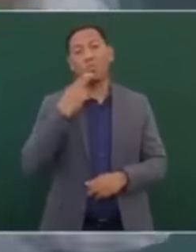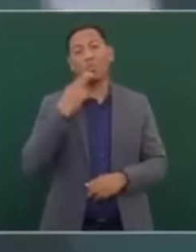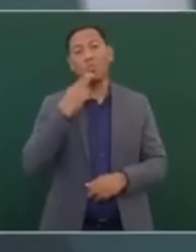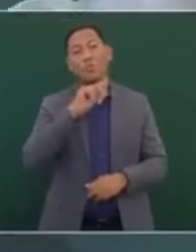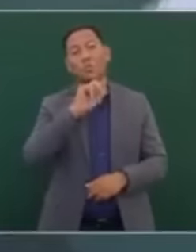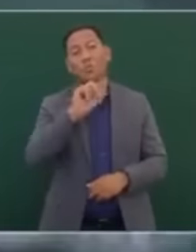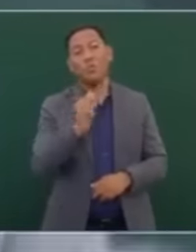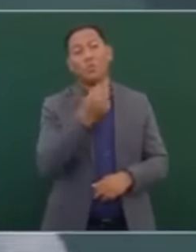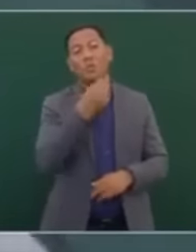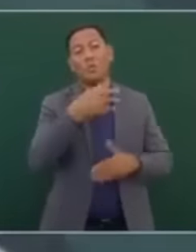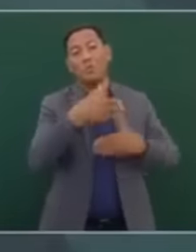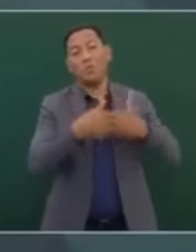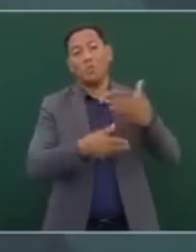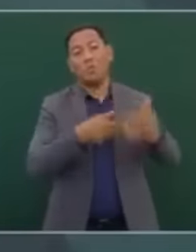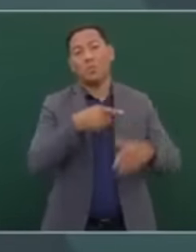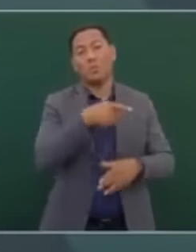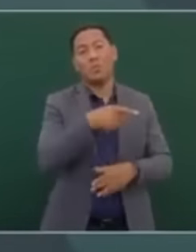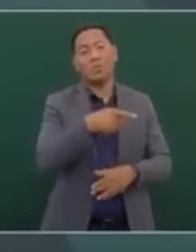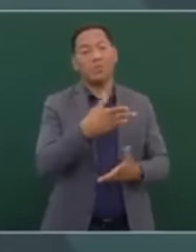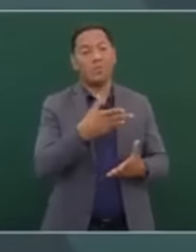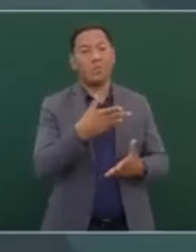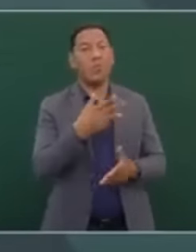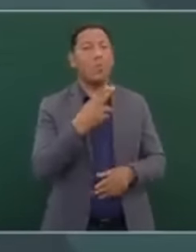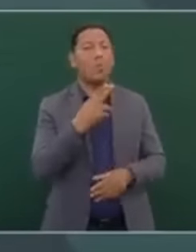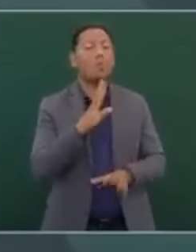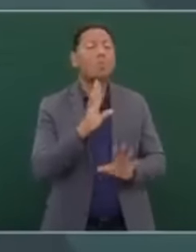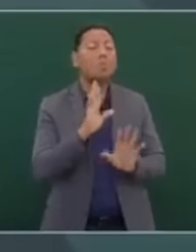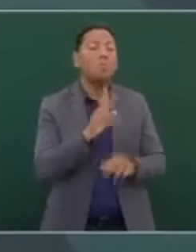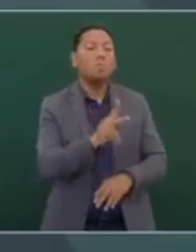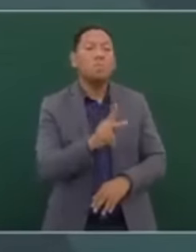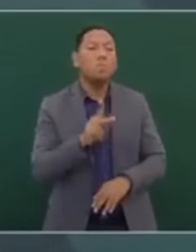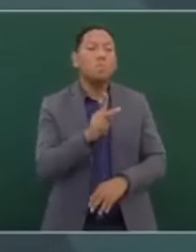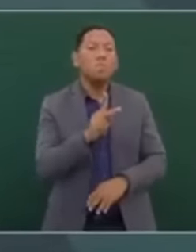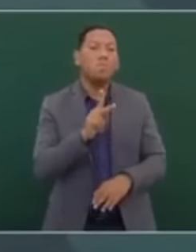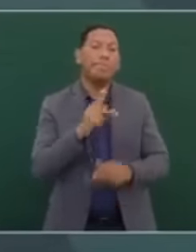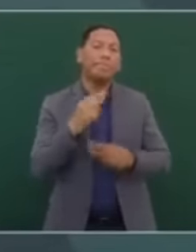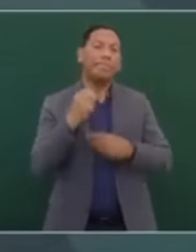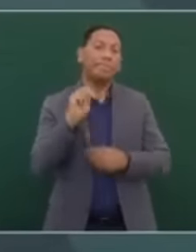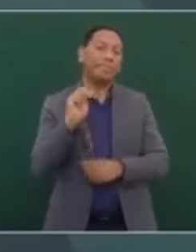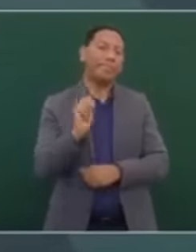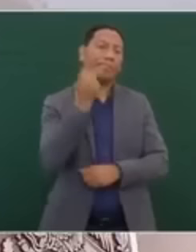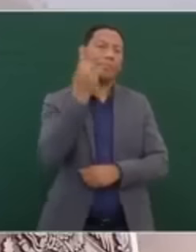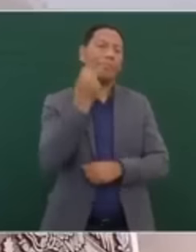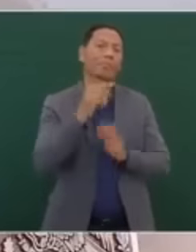o en los avances supuestos de la tecnología.